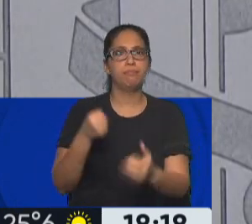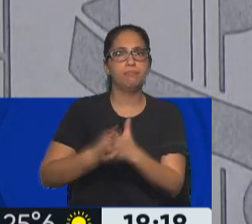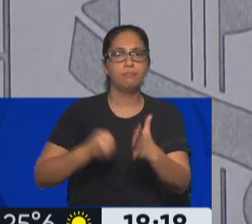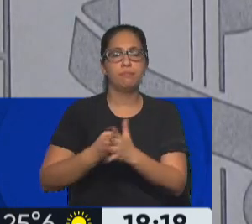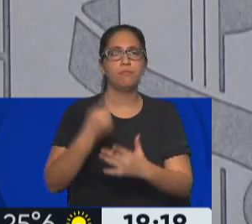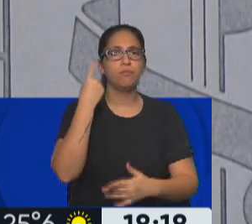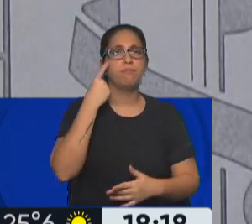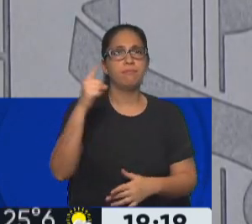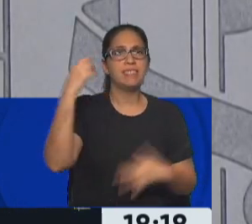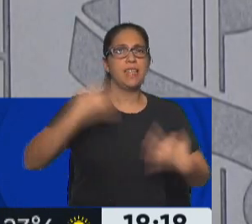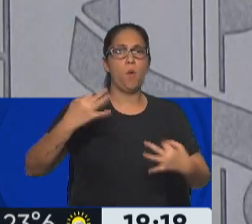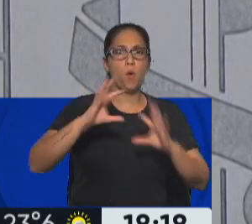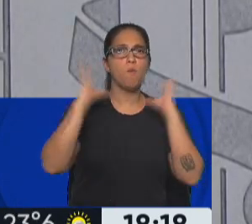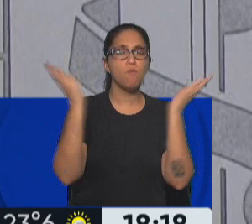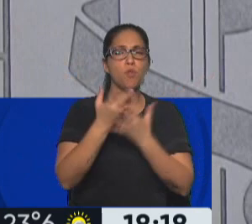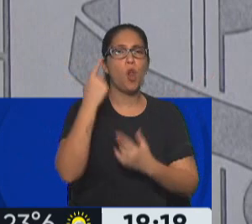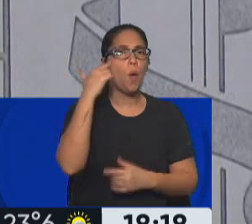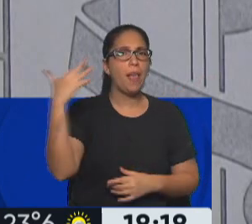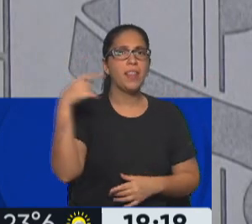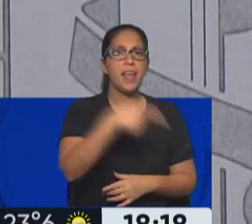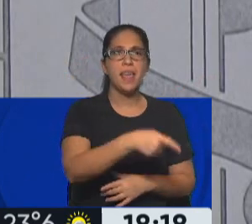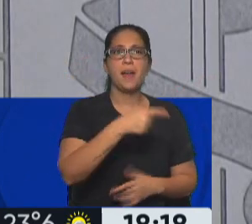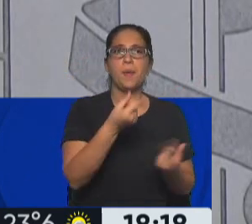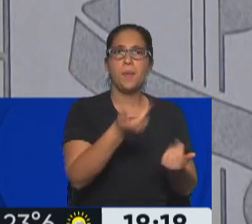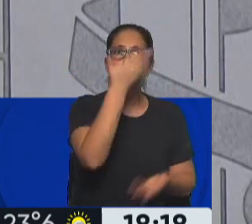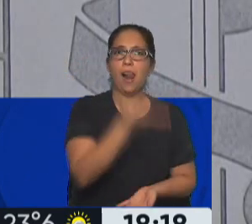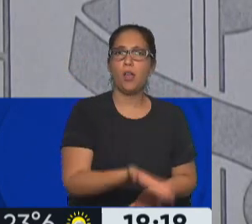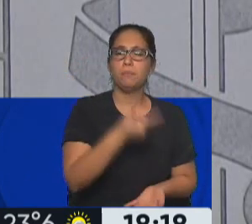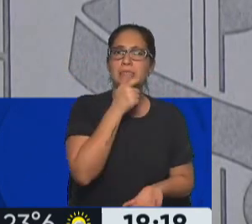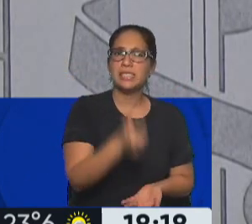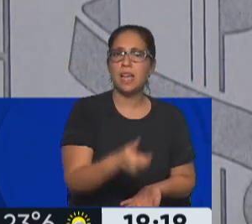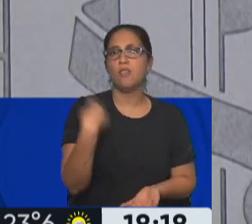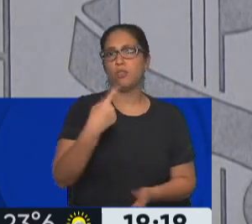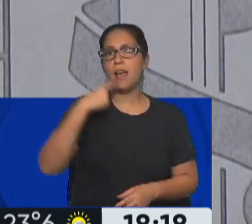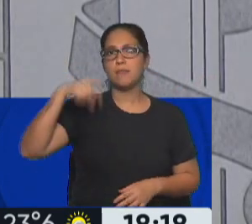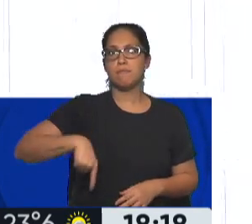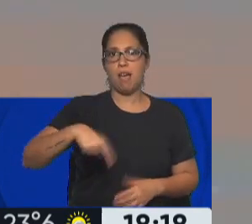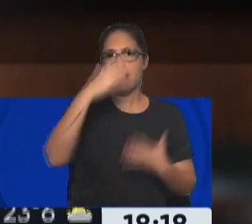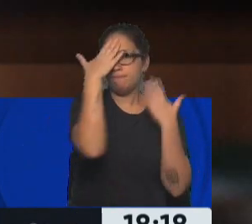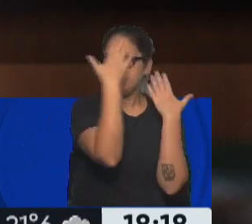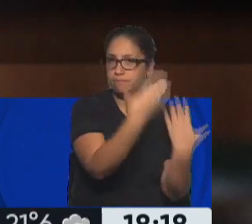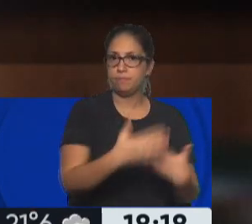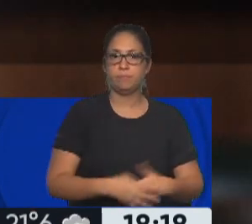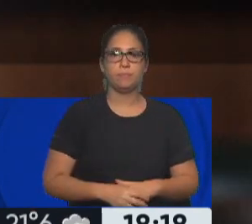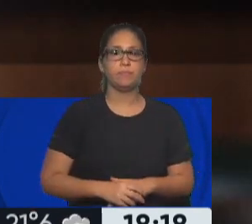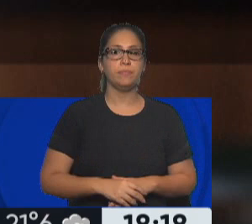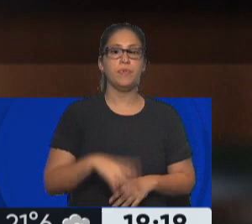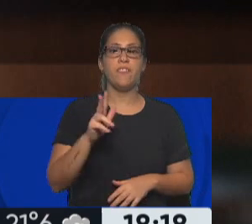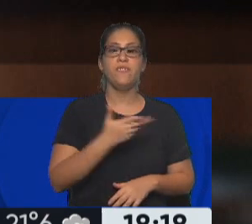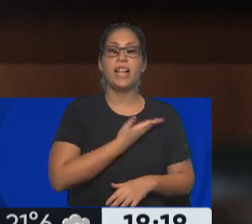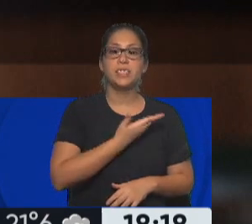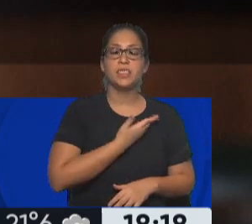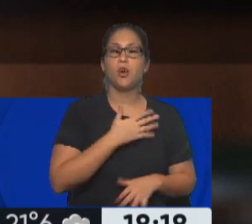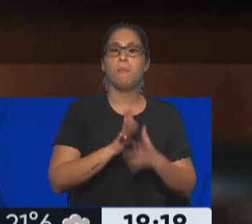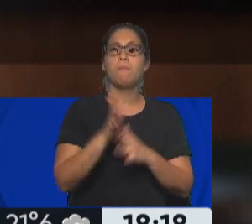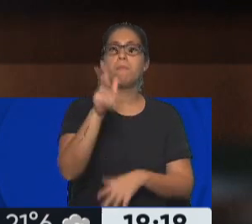va a echar de menos su valor, su mensaje, y desde España honraremos su figura. Francisco foi o Papa